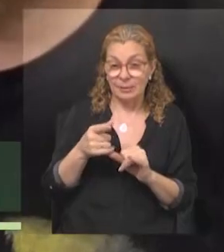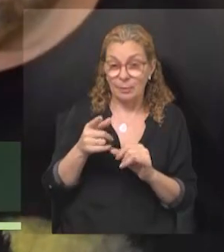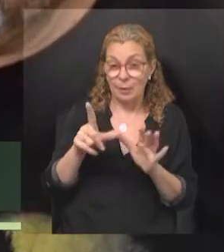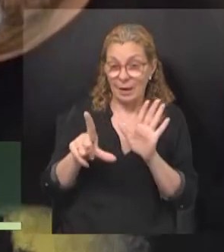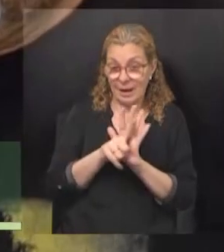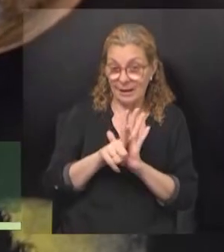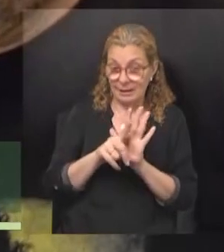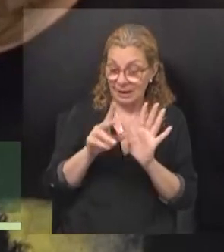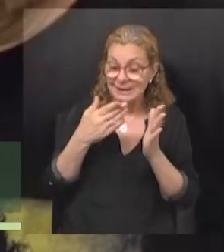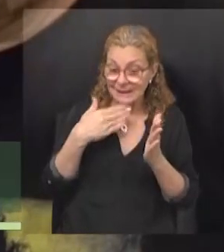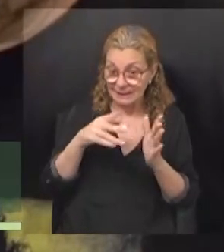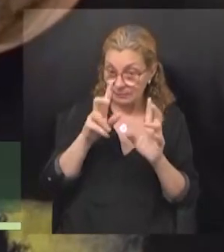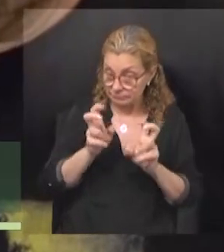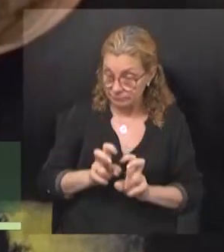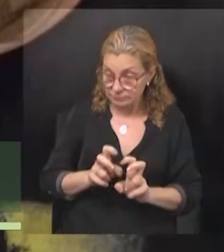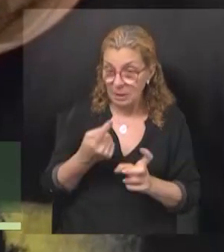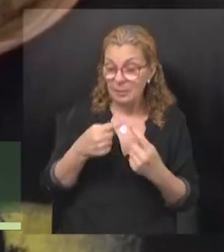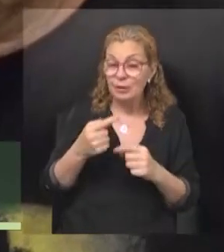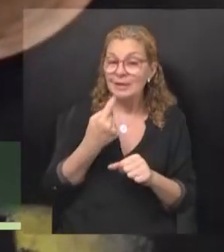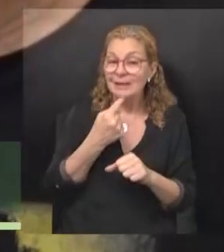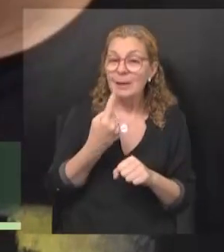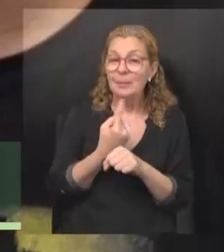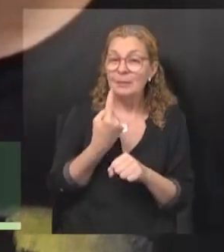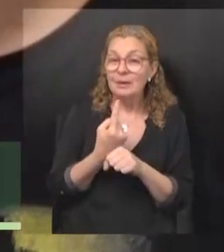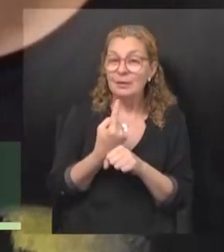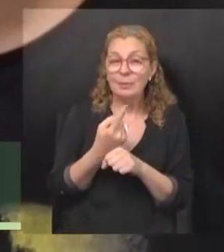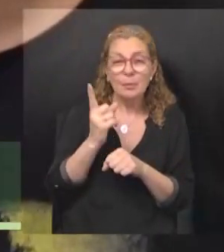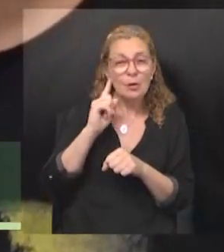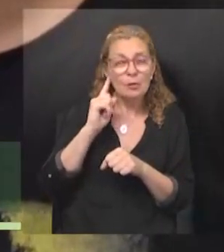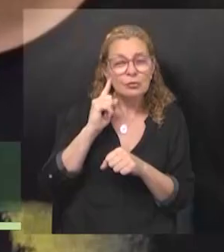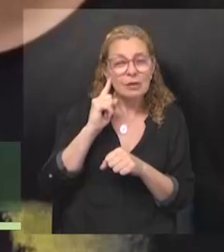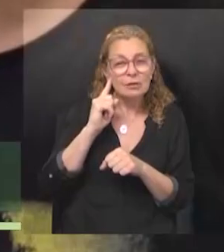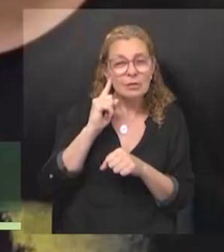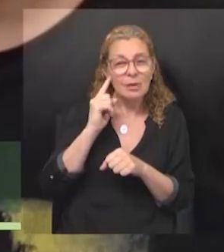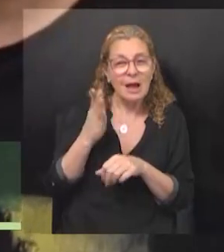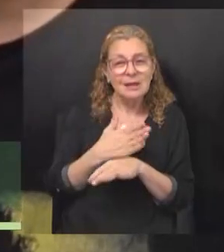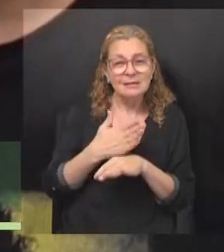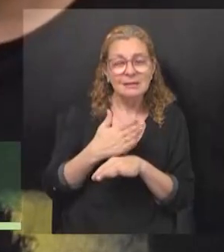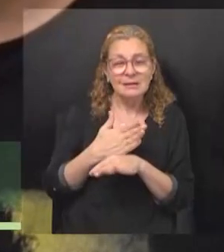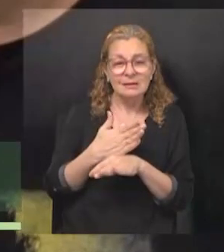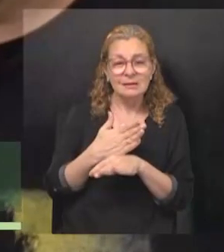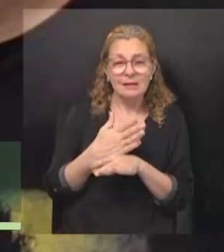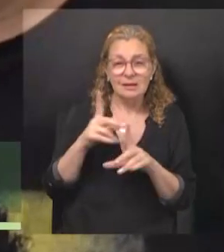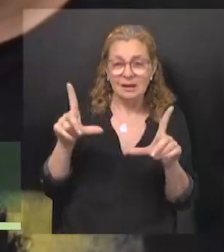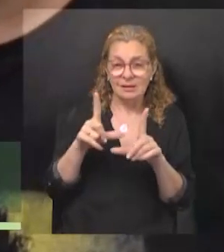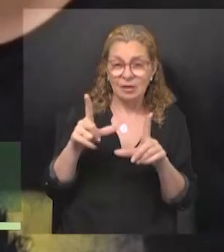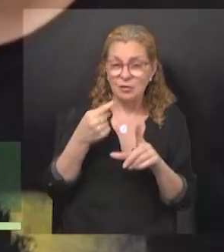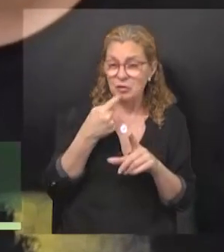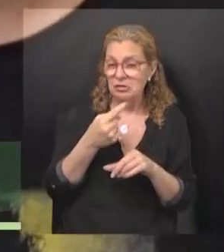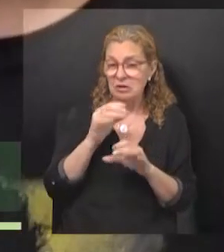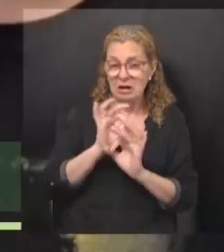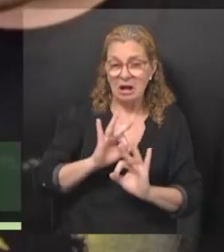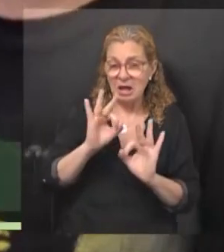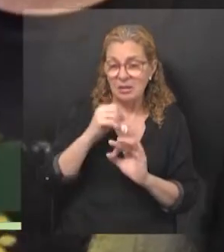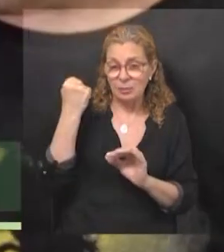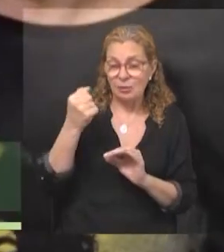ley eh pero te decía primero que nada estaba escuchando la cadena más temprano y no dijeron nada fundamental salvo